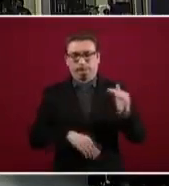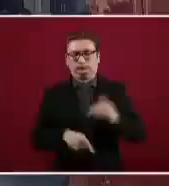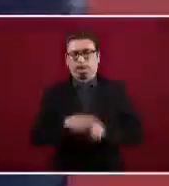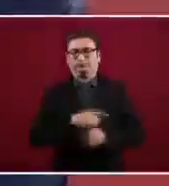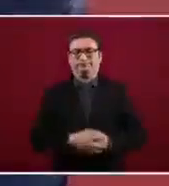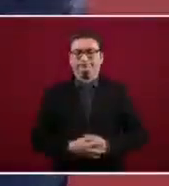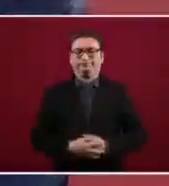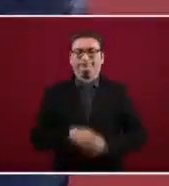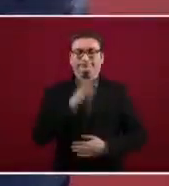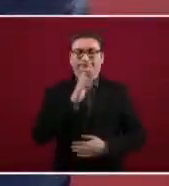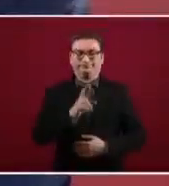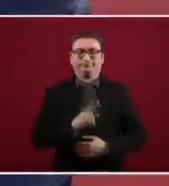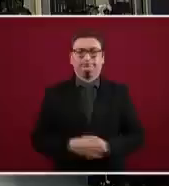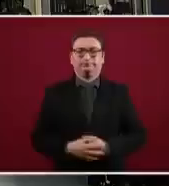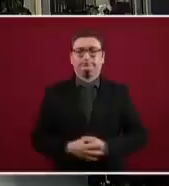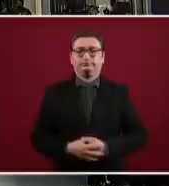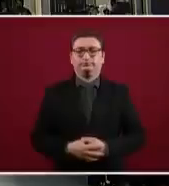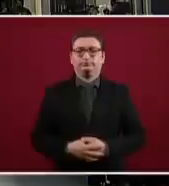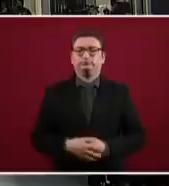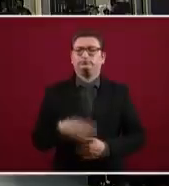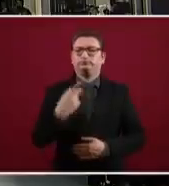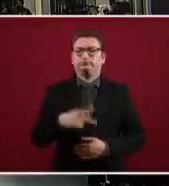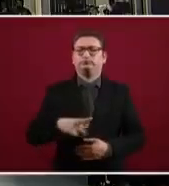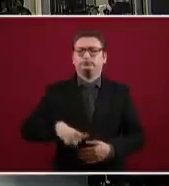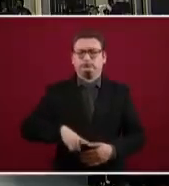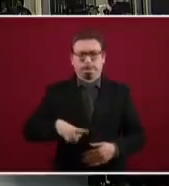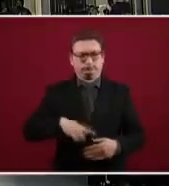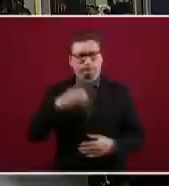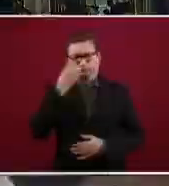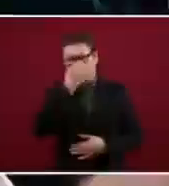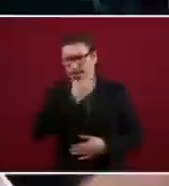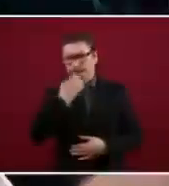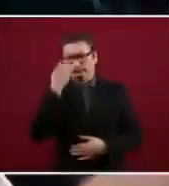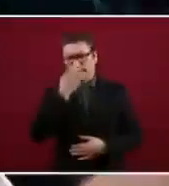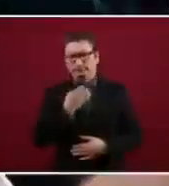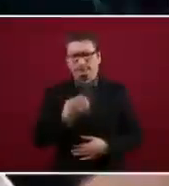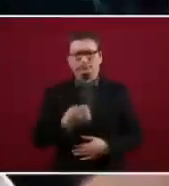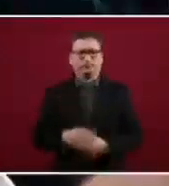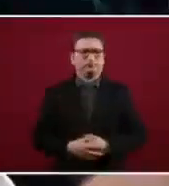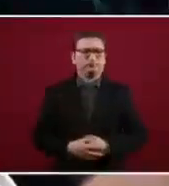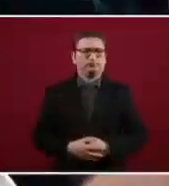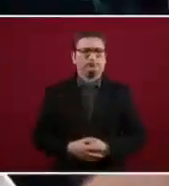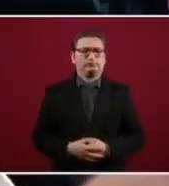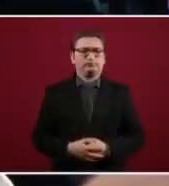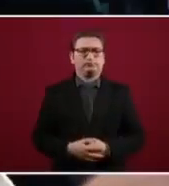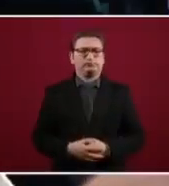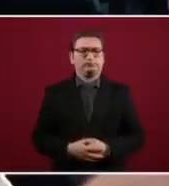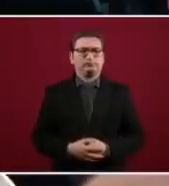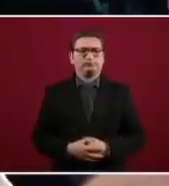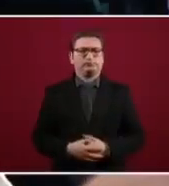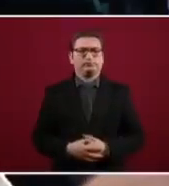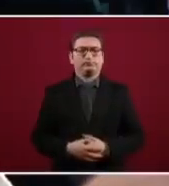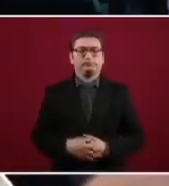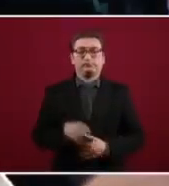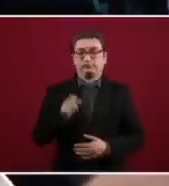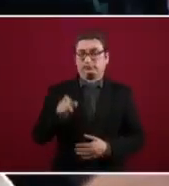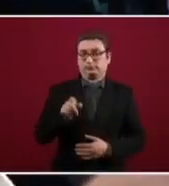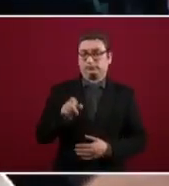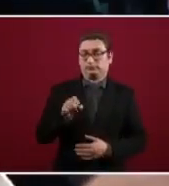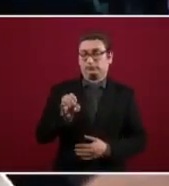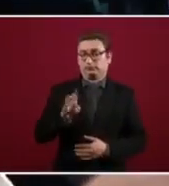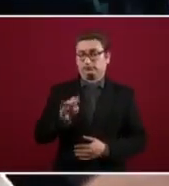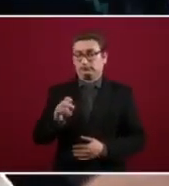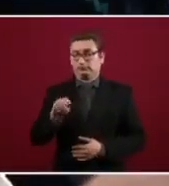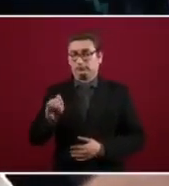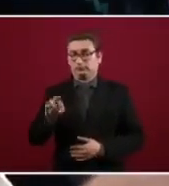respuesta en la valoración de su gobierno existen suficientes señales como para pensar que evo morales requiere